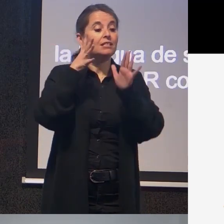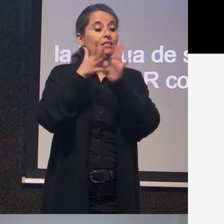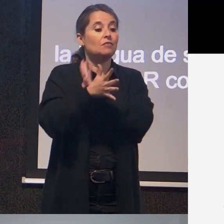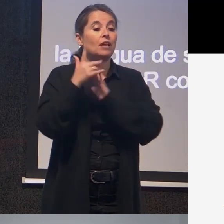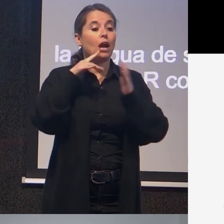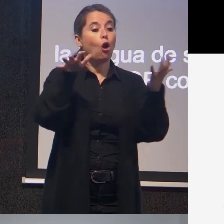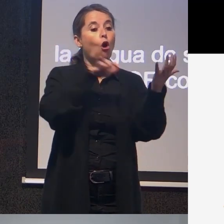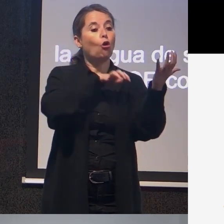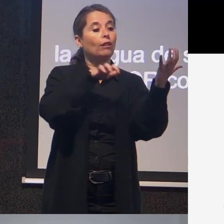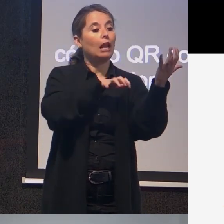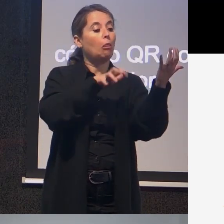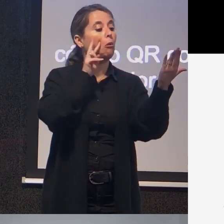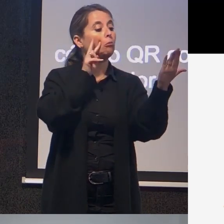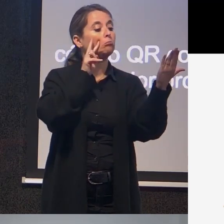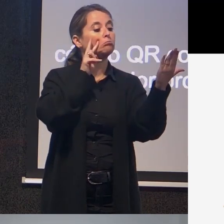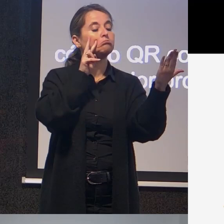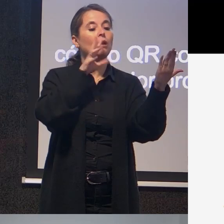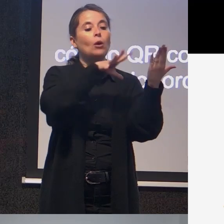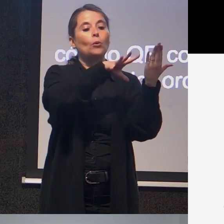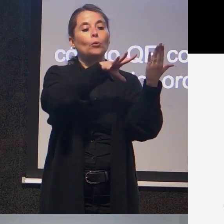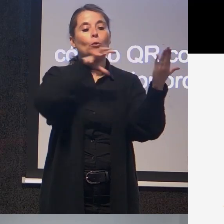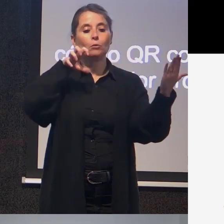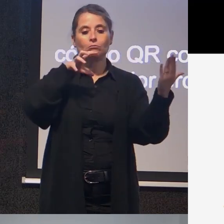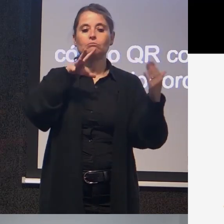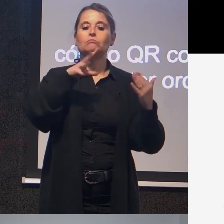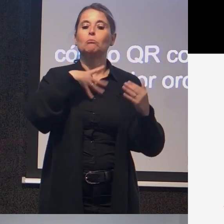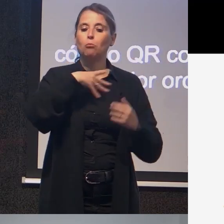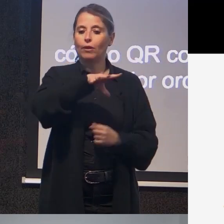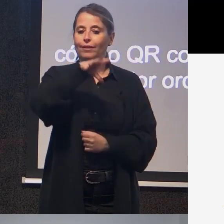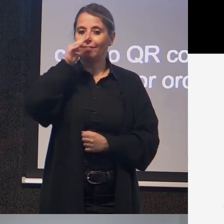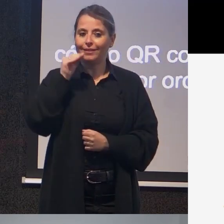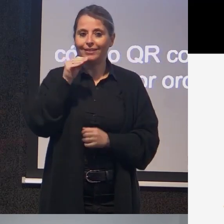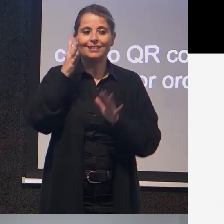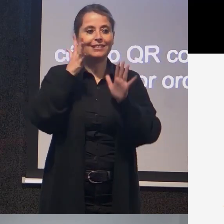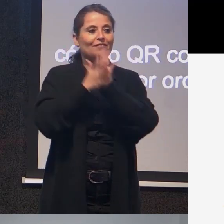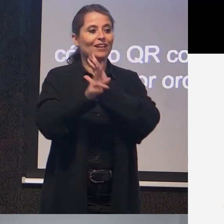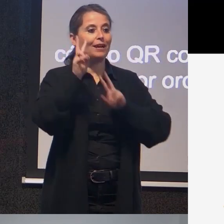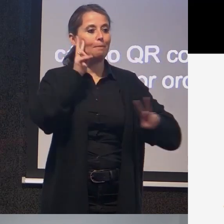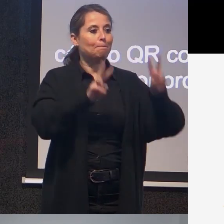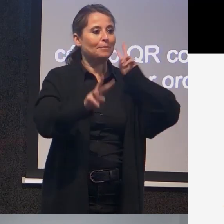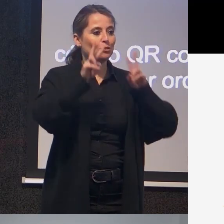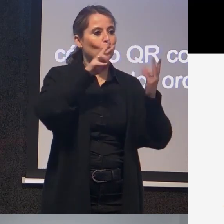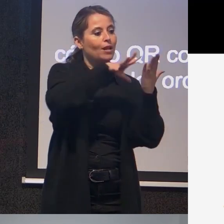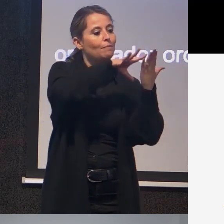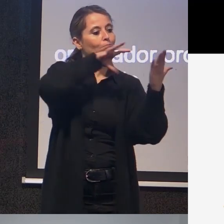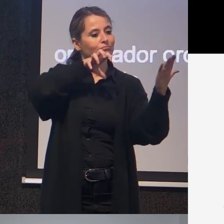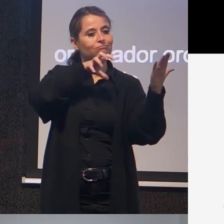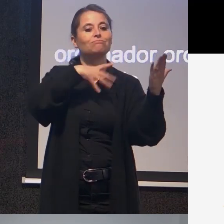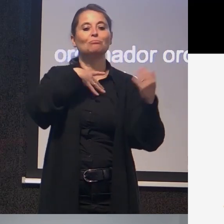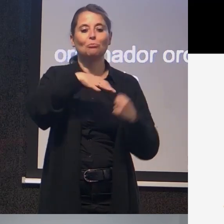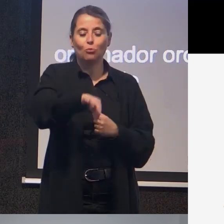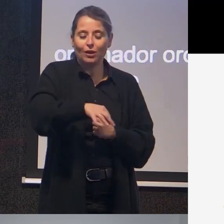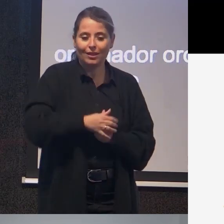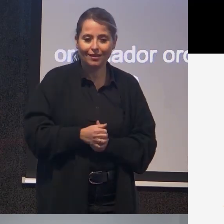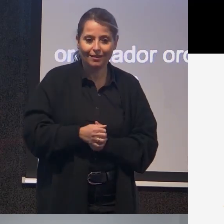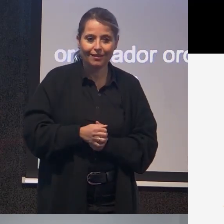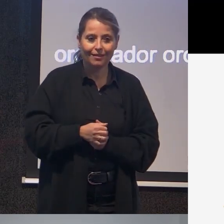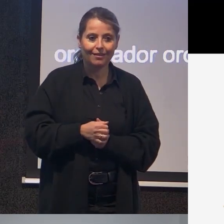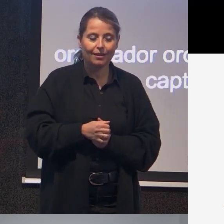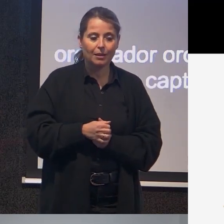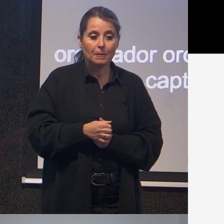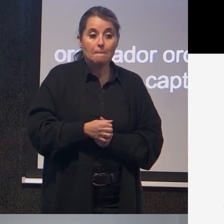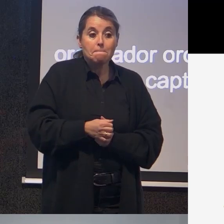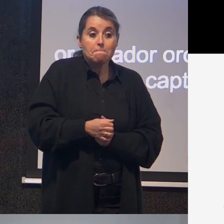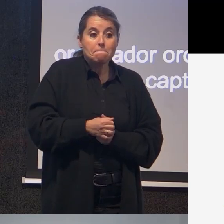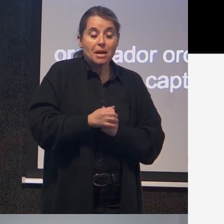que un ordenador puede entender. Es un formato visual que sí puede captar.